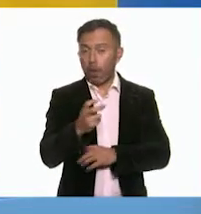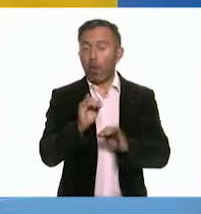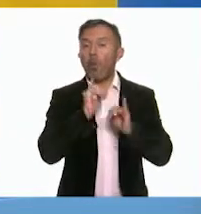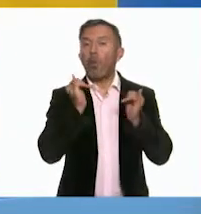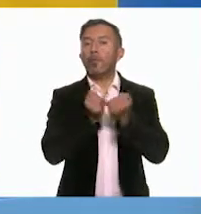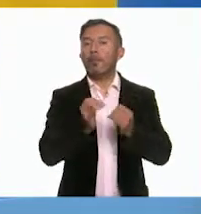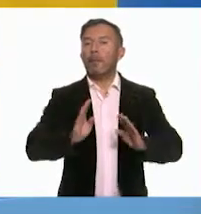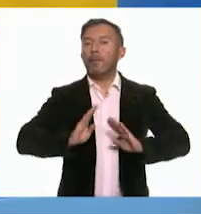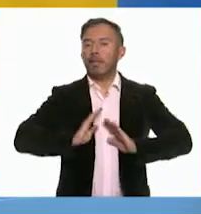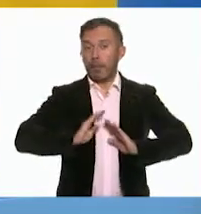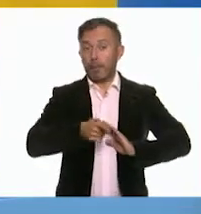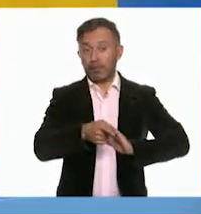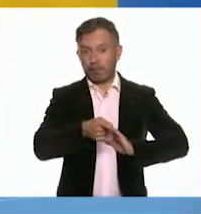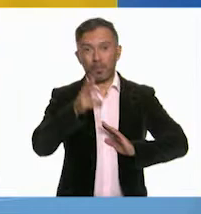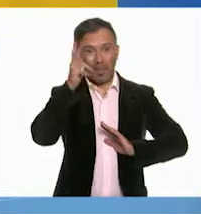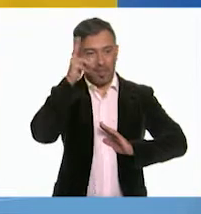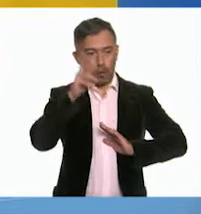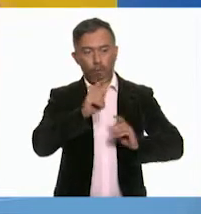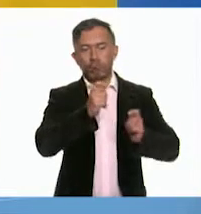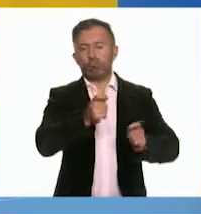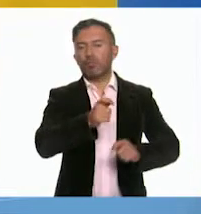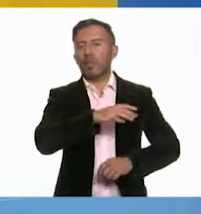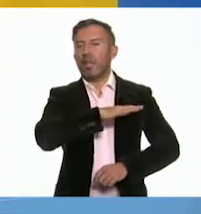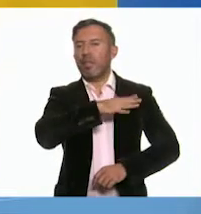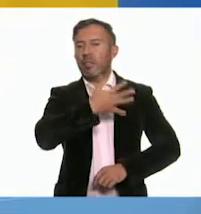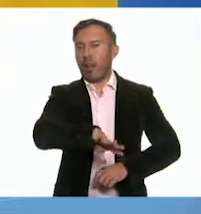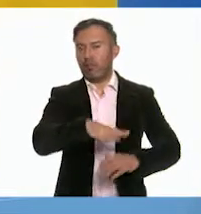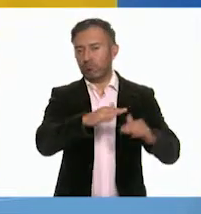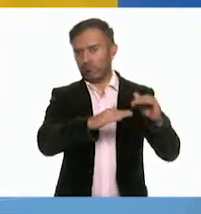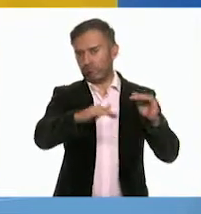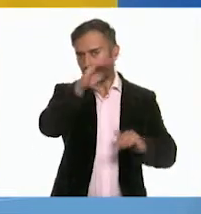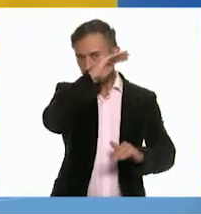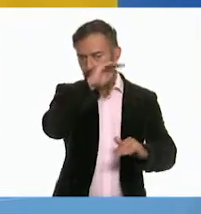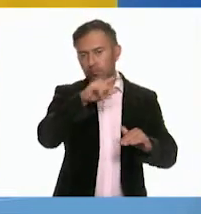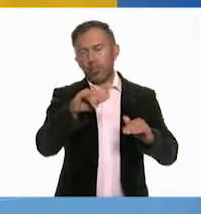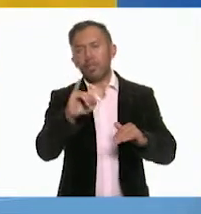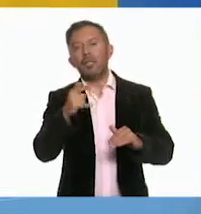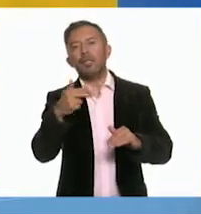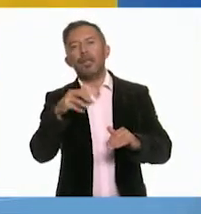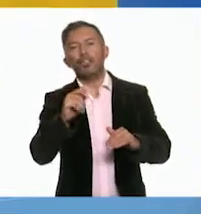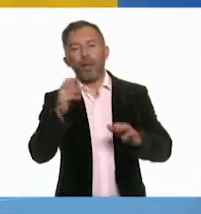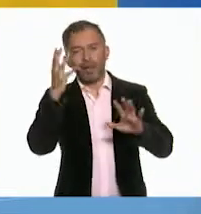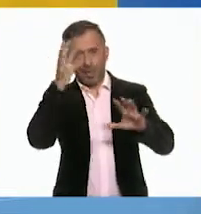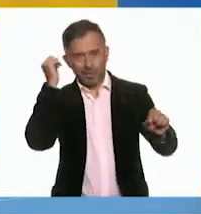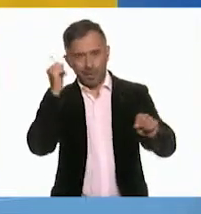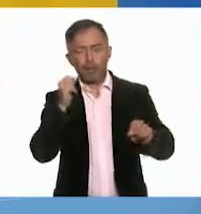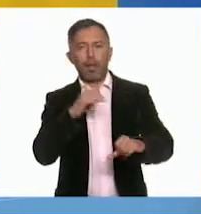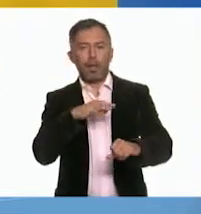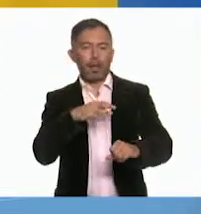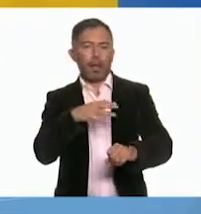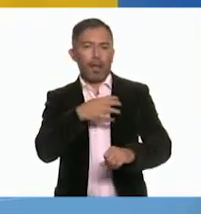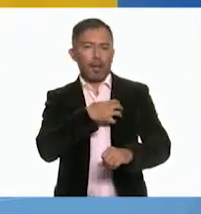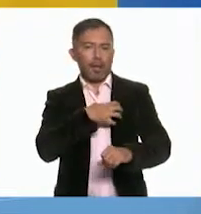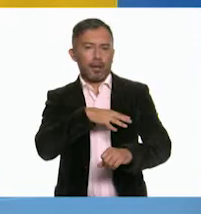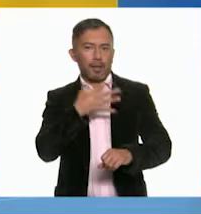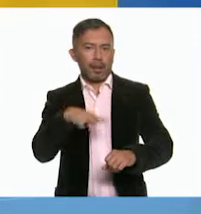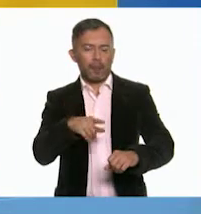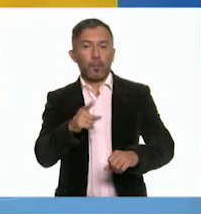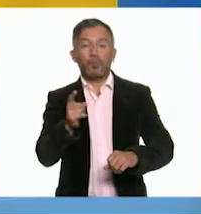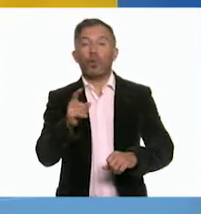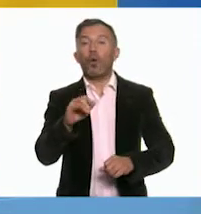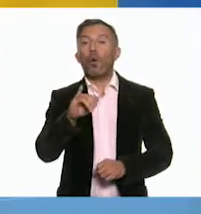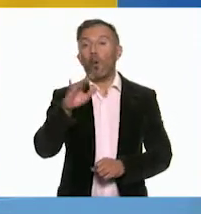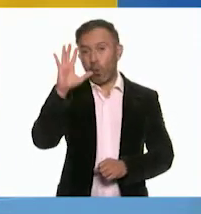nombrado generalísimo e Ignacio Allende capitán general. Entre Charo e Indaparapeo, José María Morelos y Pavón